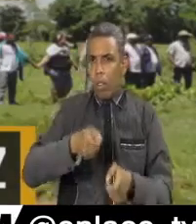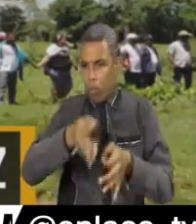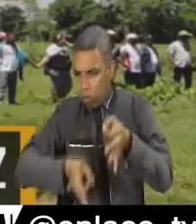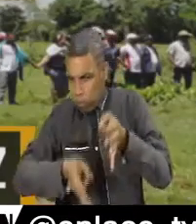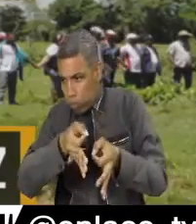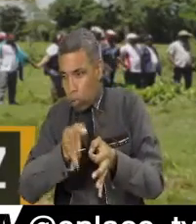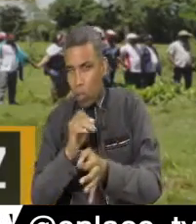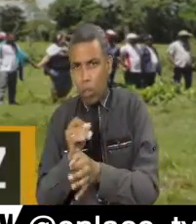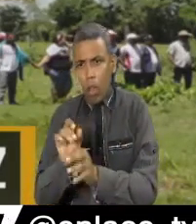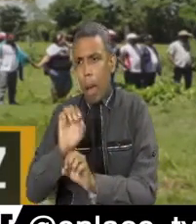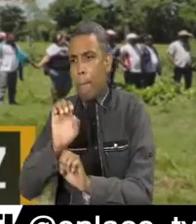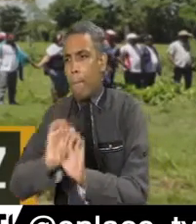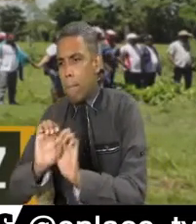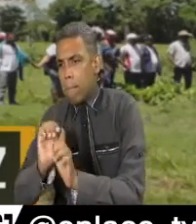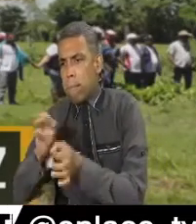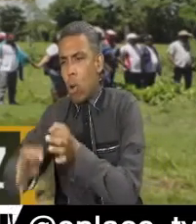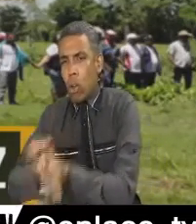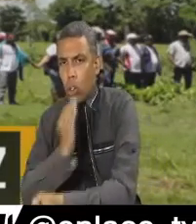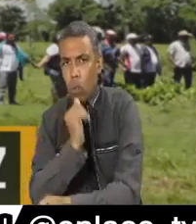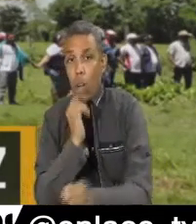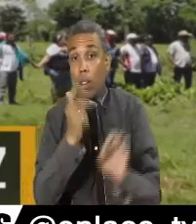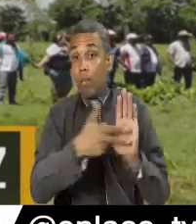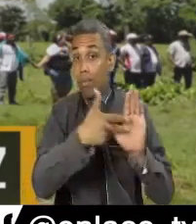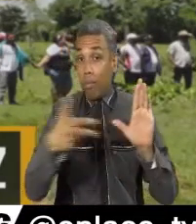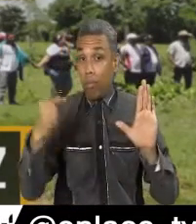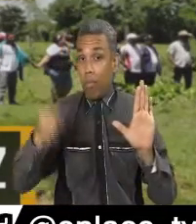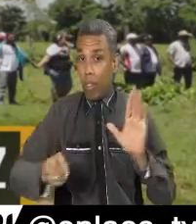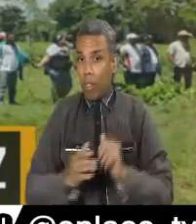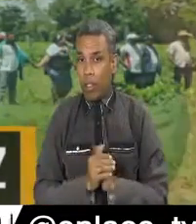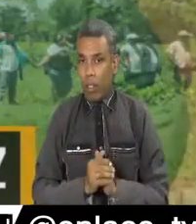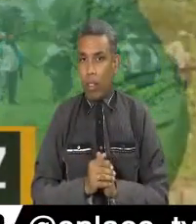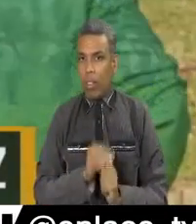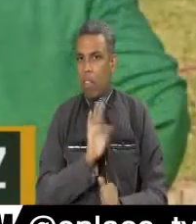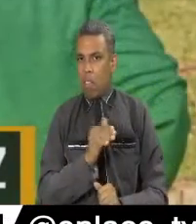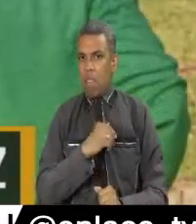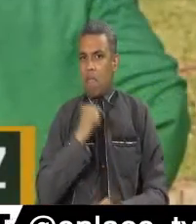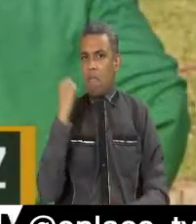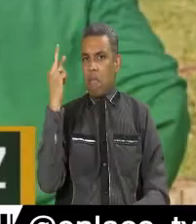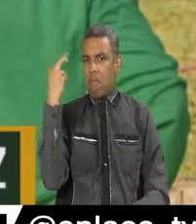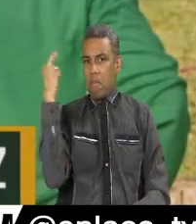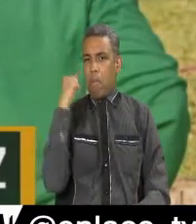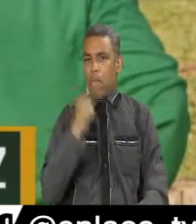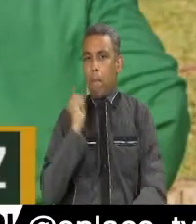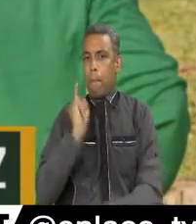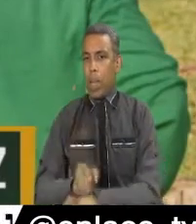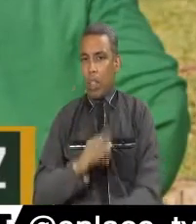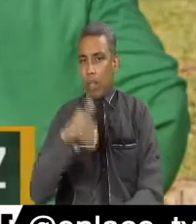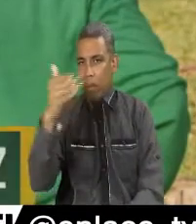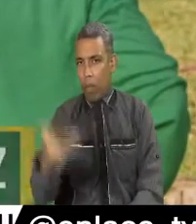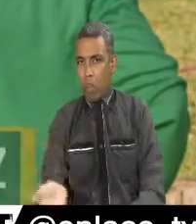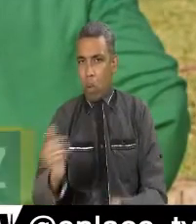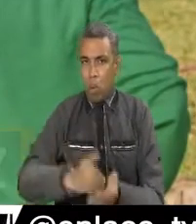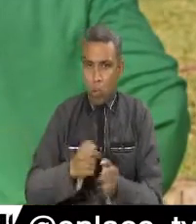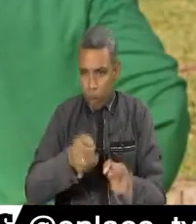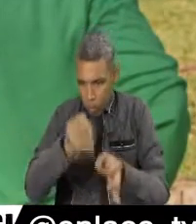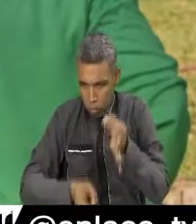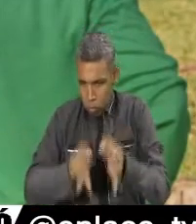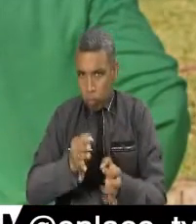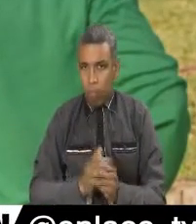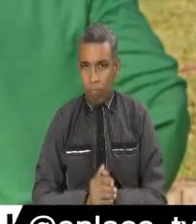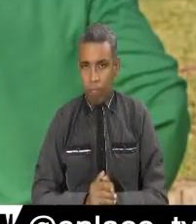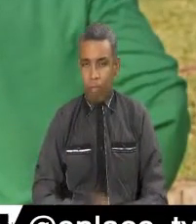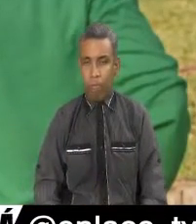¿no? Lizarazo apeló la decisión del juez de Puerto Wilches y será el Tribunal Administrativo de Santander el que defina la posesión de los predios San Felipe y Altamira.